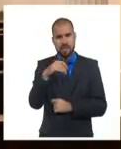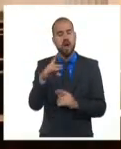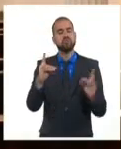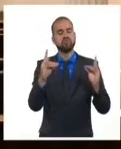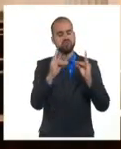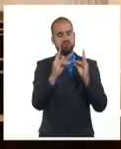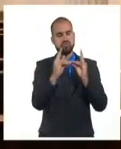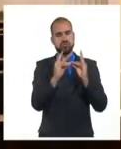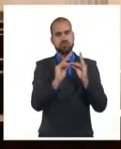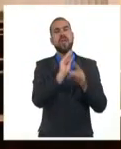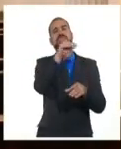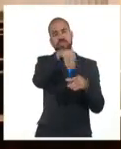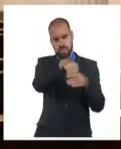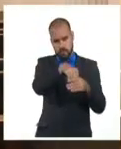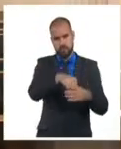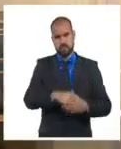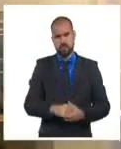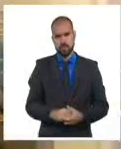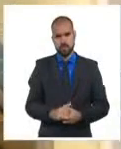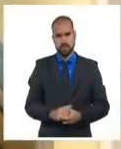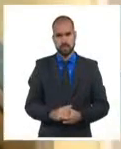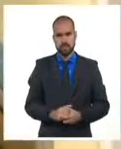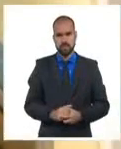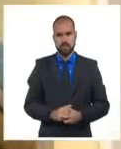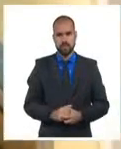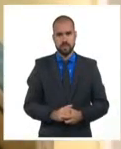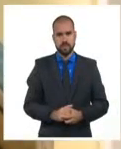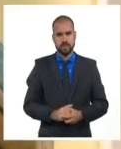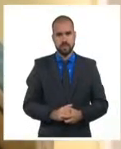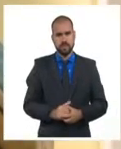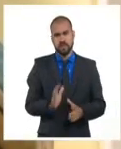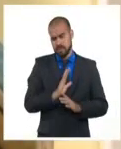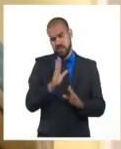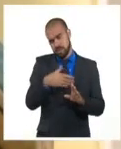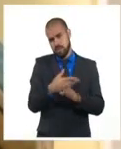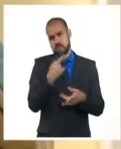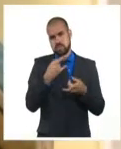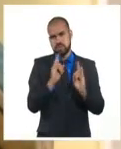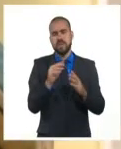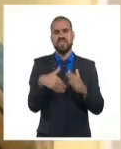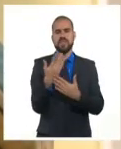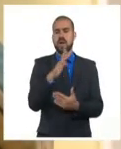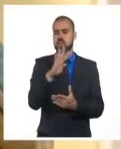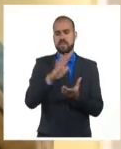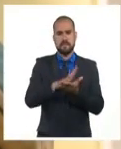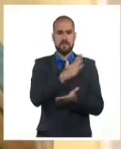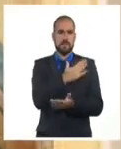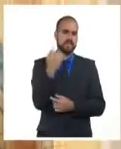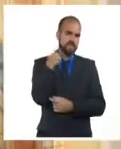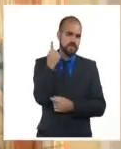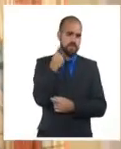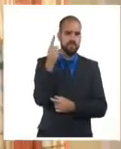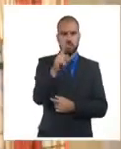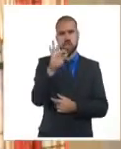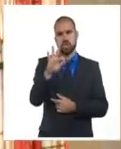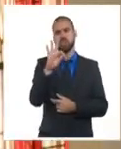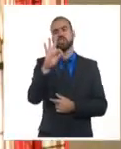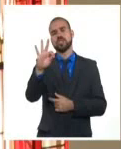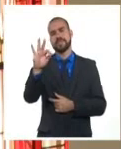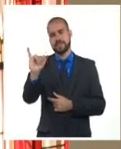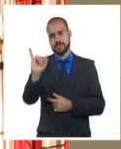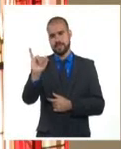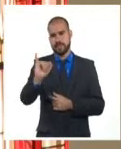en esta iglesia a Vicente García, luego de su muerte el 4 de marzo de